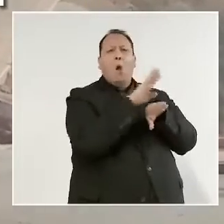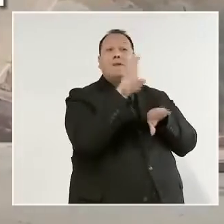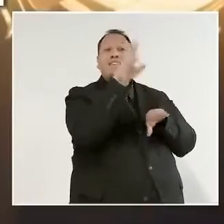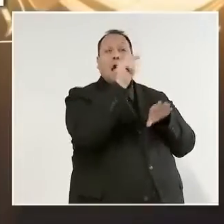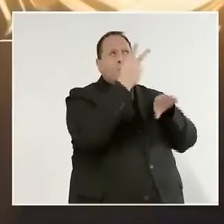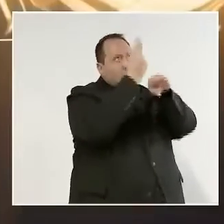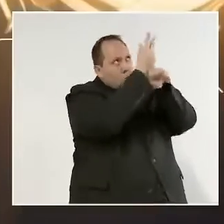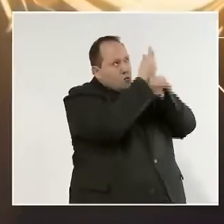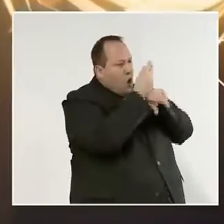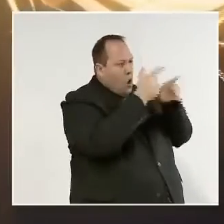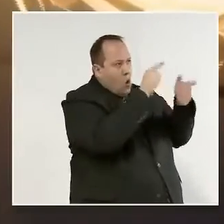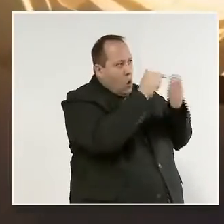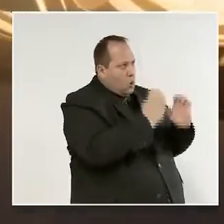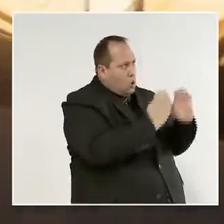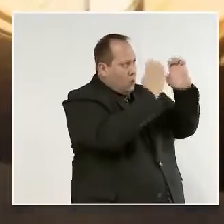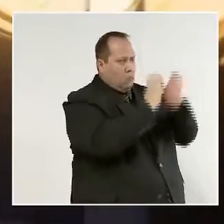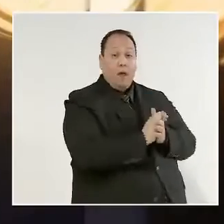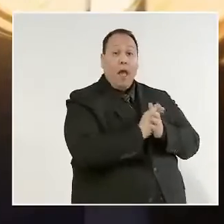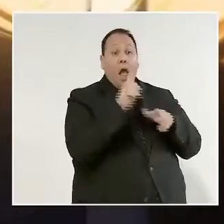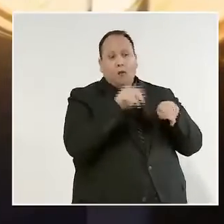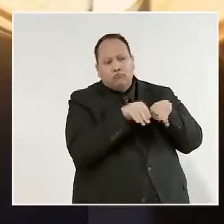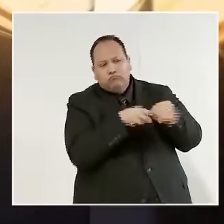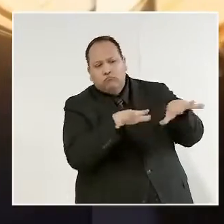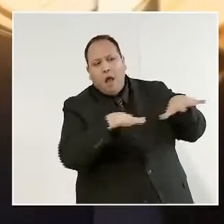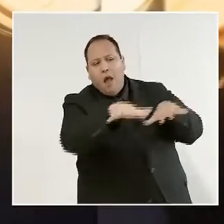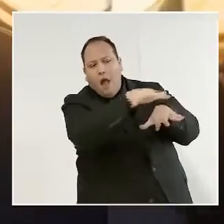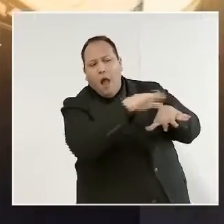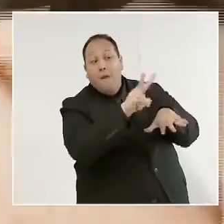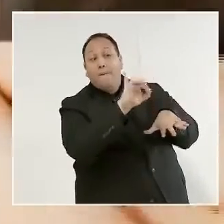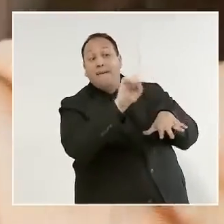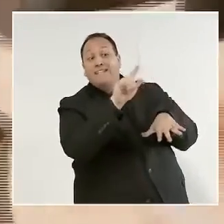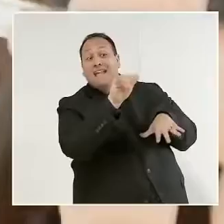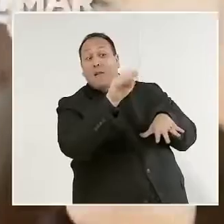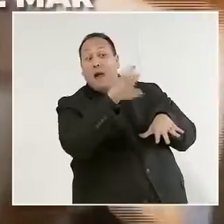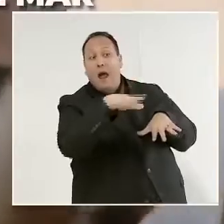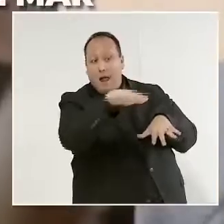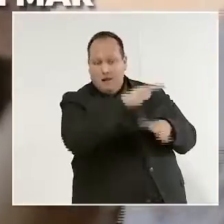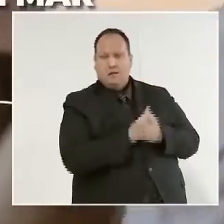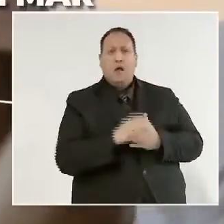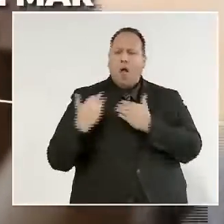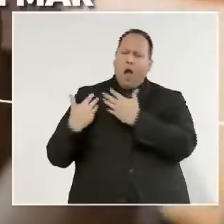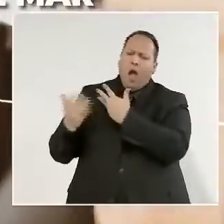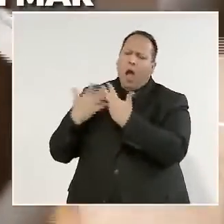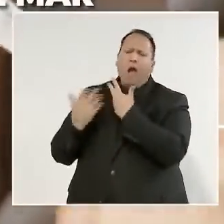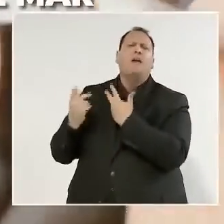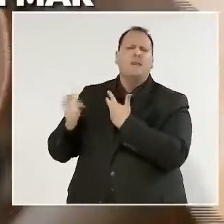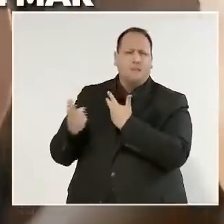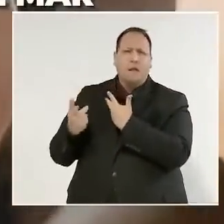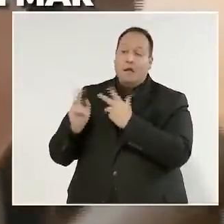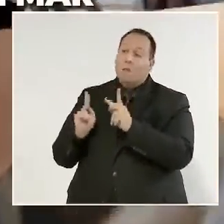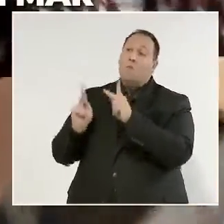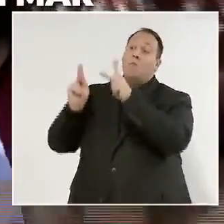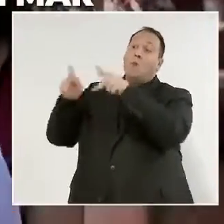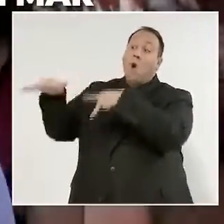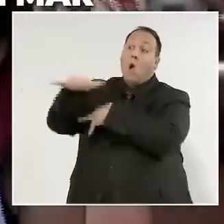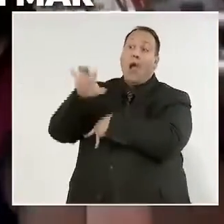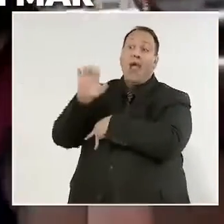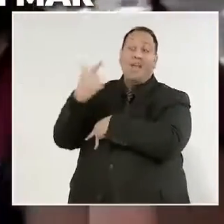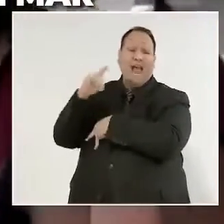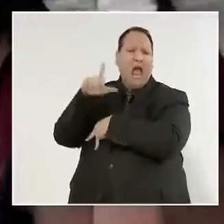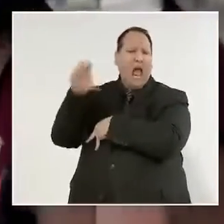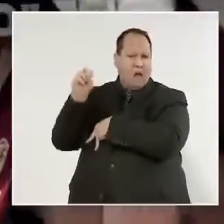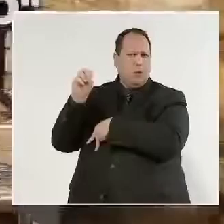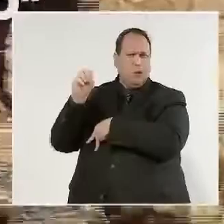Isidro. Rehabilitación de instalaciones del CEART. Construcción de red de agua en Colonia Vista al